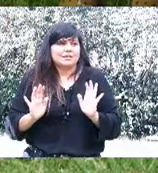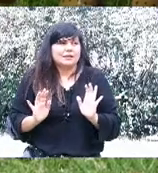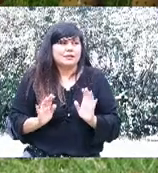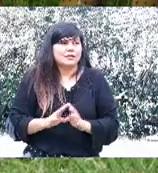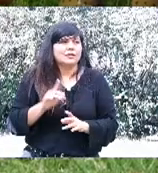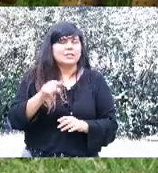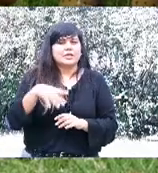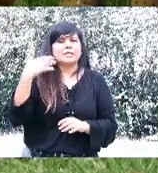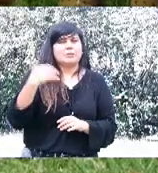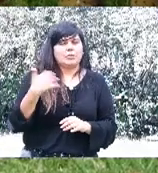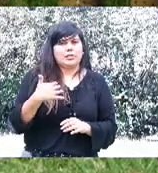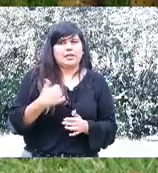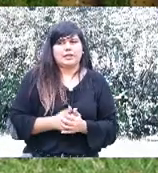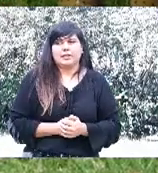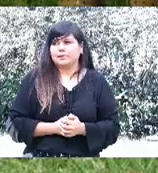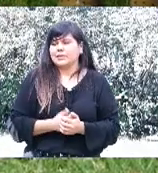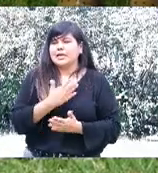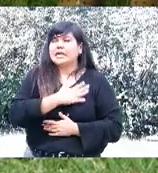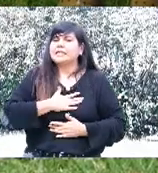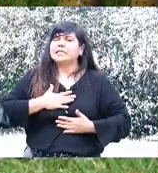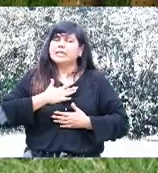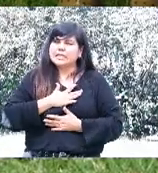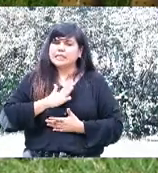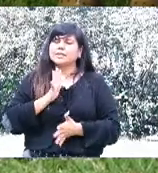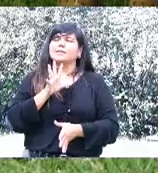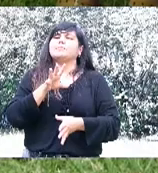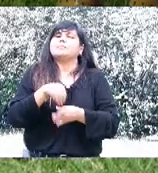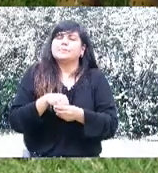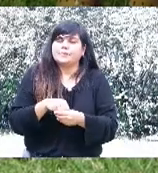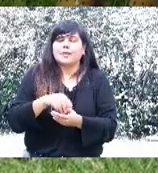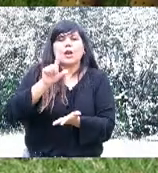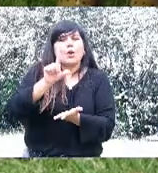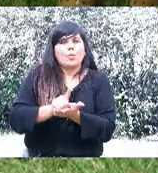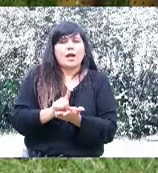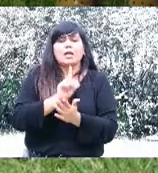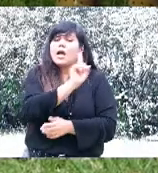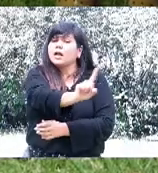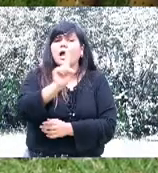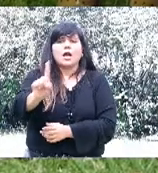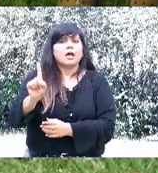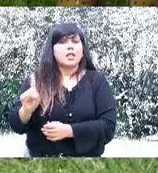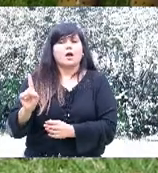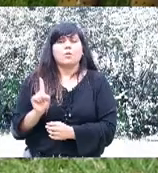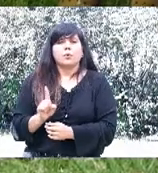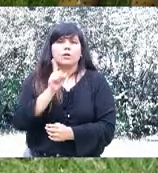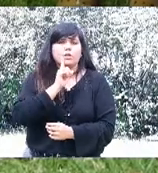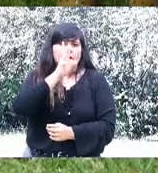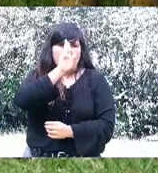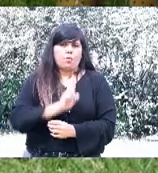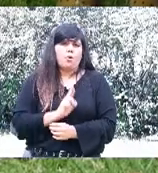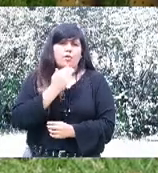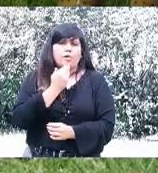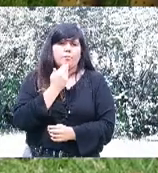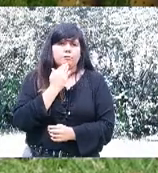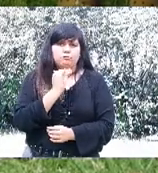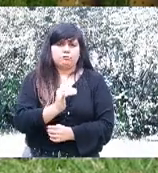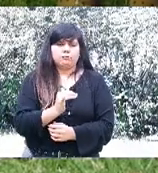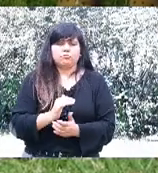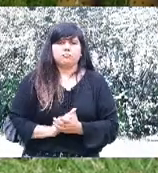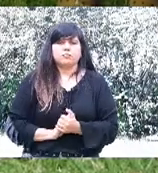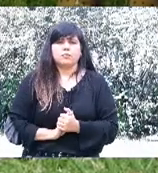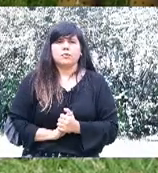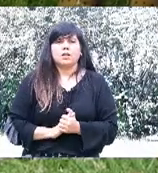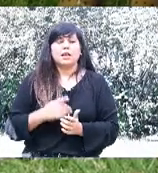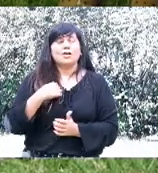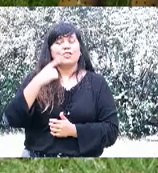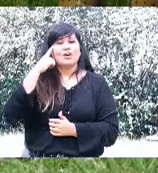eso es fundamental No sentirse y saberse parte del territorio donde cada uno tiene su sus roles también no eh